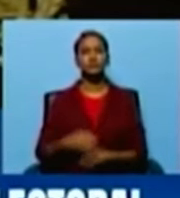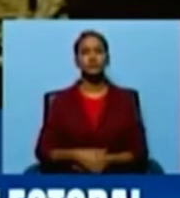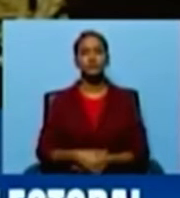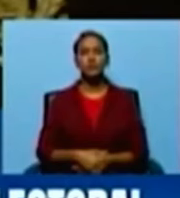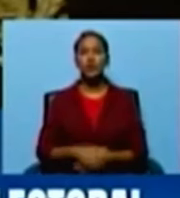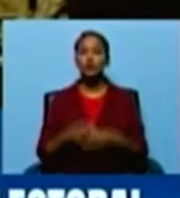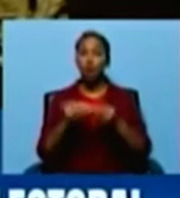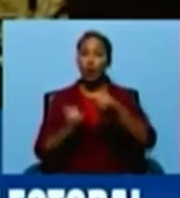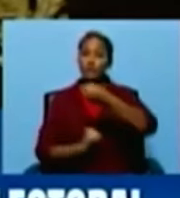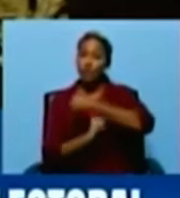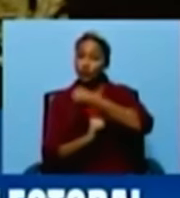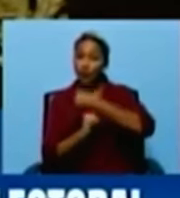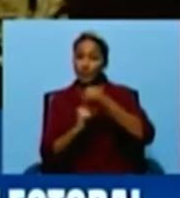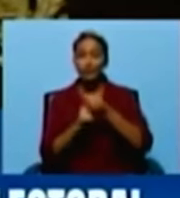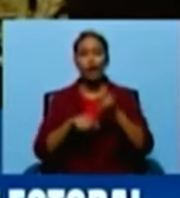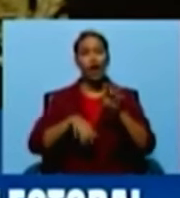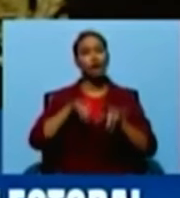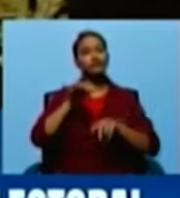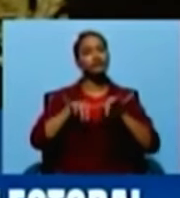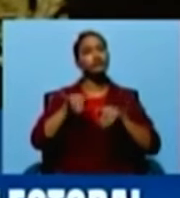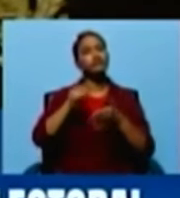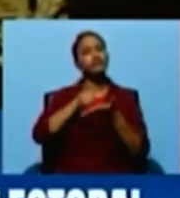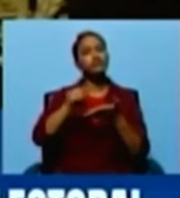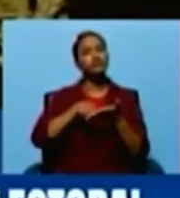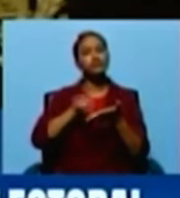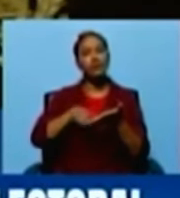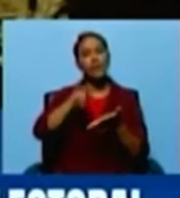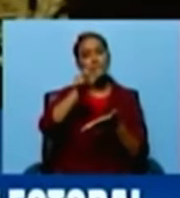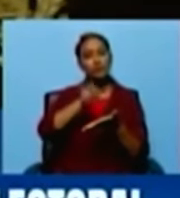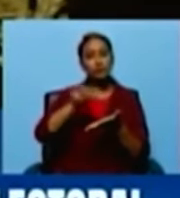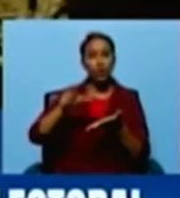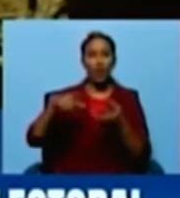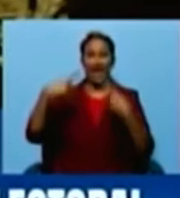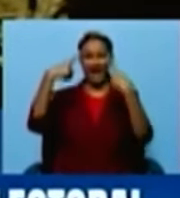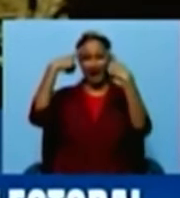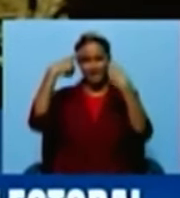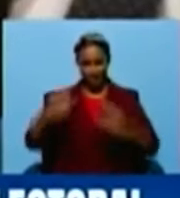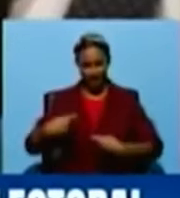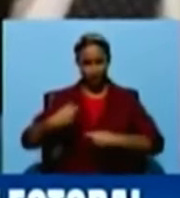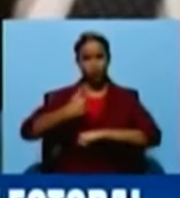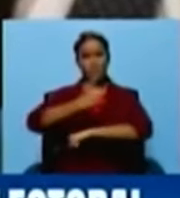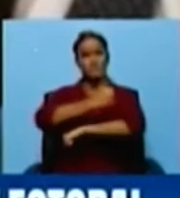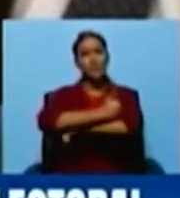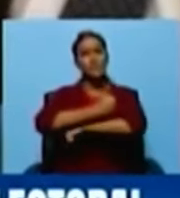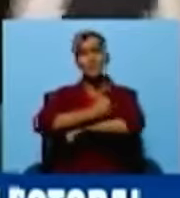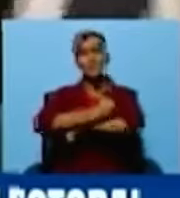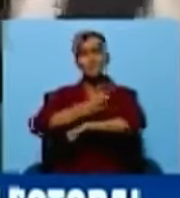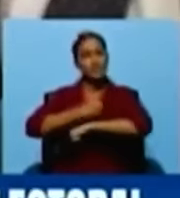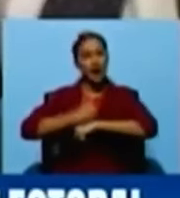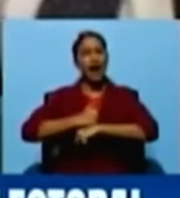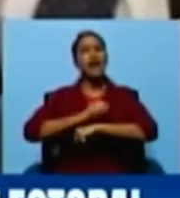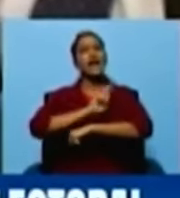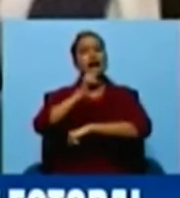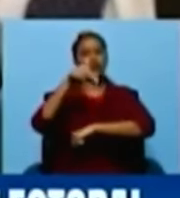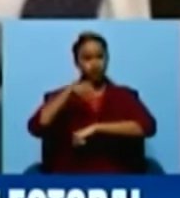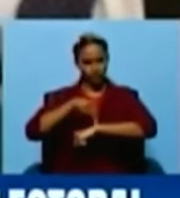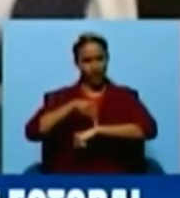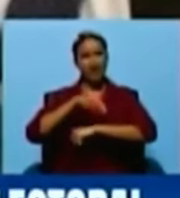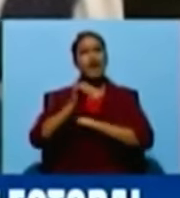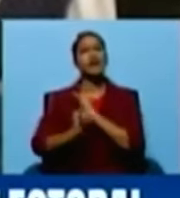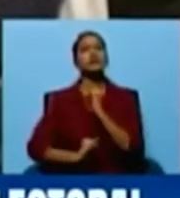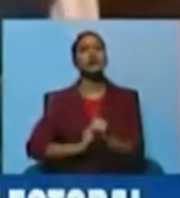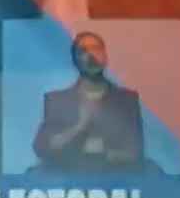Bueno, estas fueron las palabras, parte de las palabras de la presidenta del Tribunal Supremo de Venezuela, Carilcia